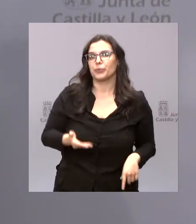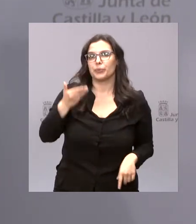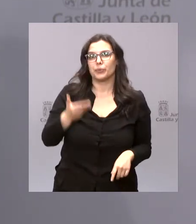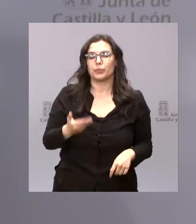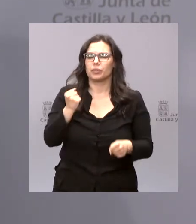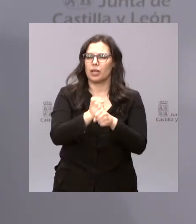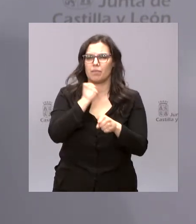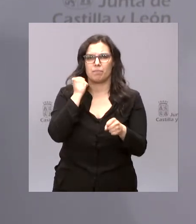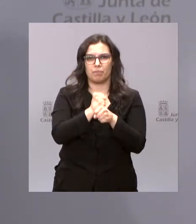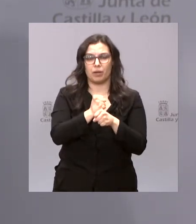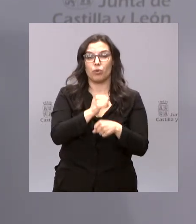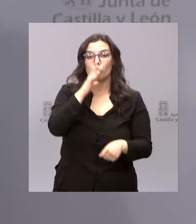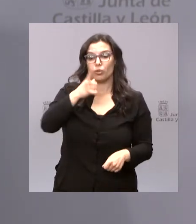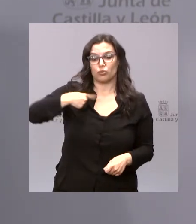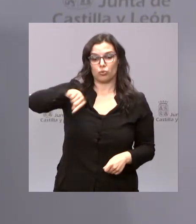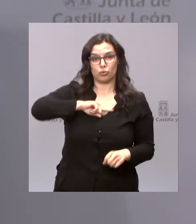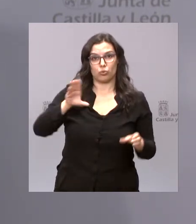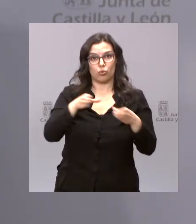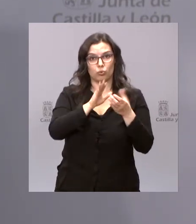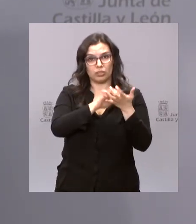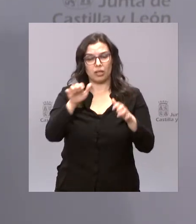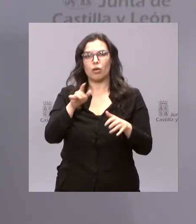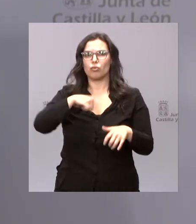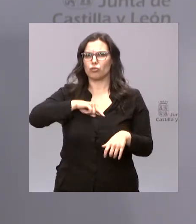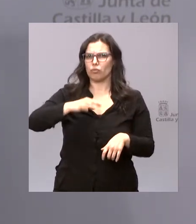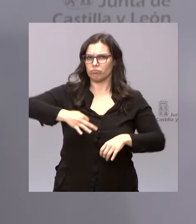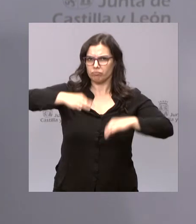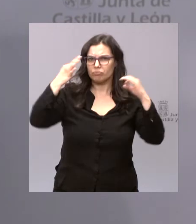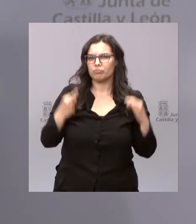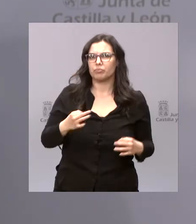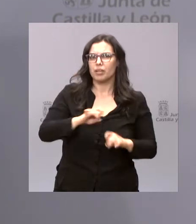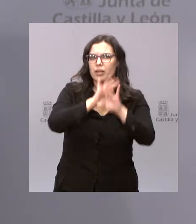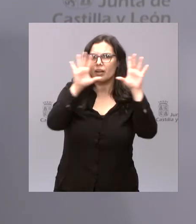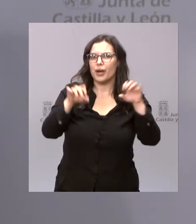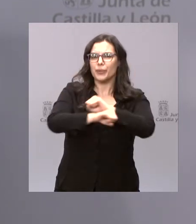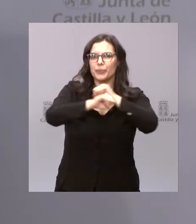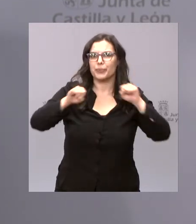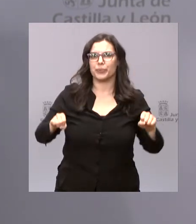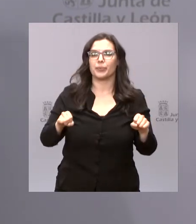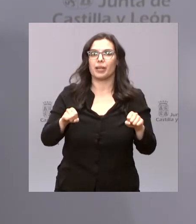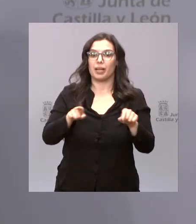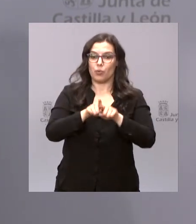empleo. Por eso, desde la Junta de Castilla y León estamos decididos a fortalecer